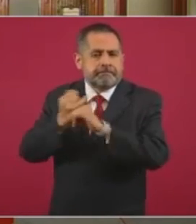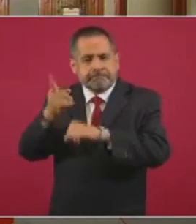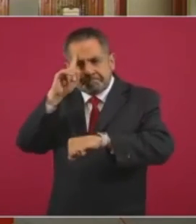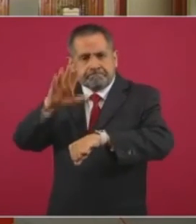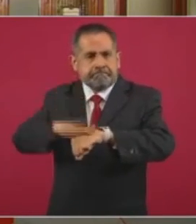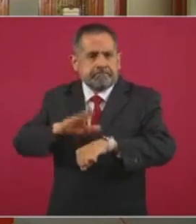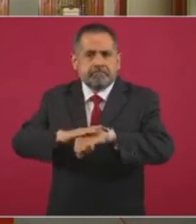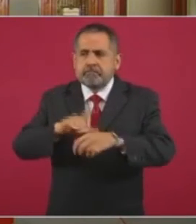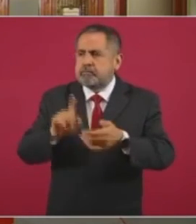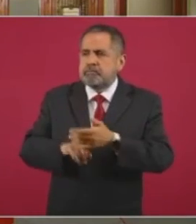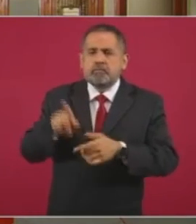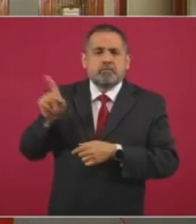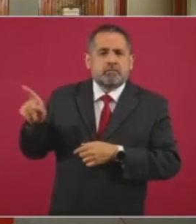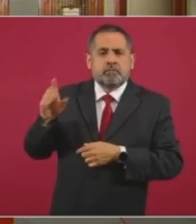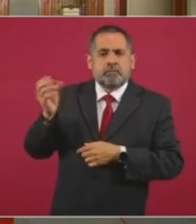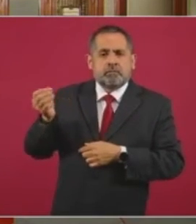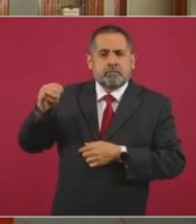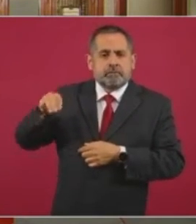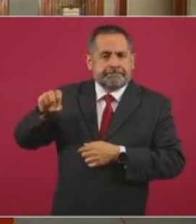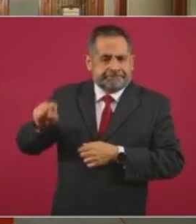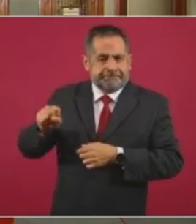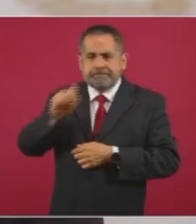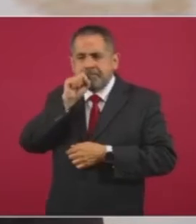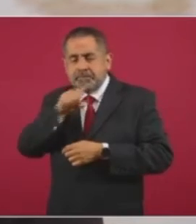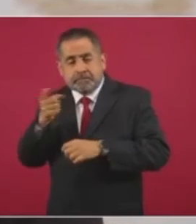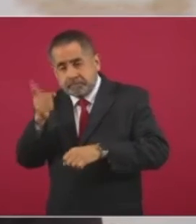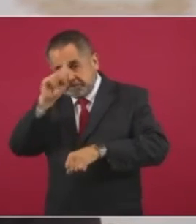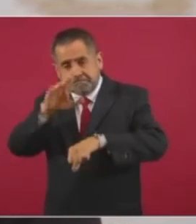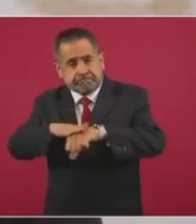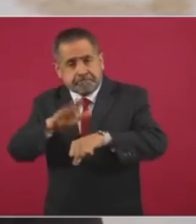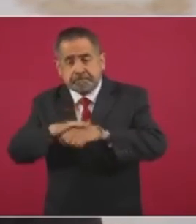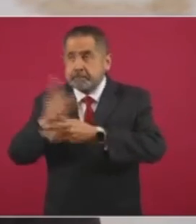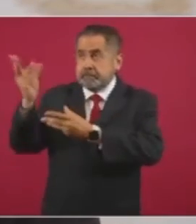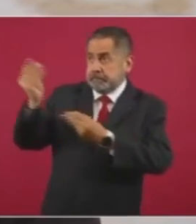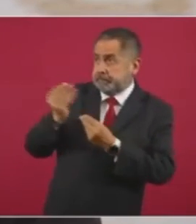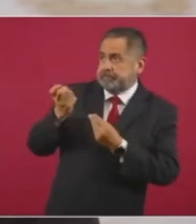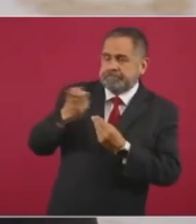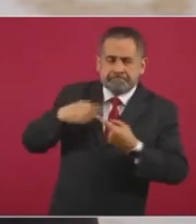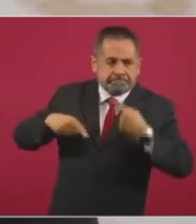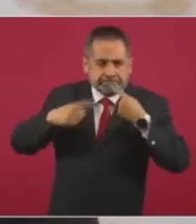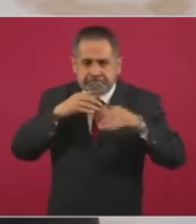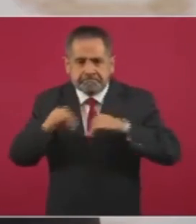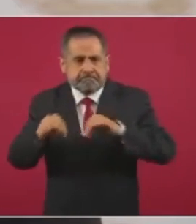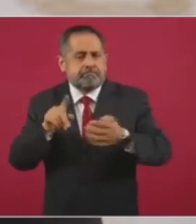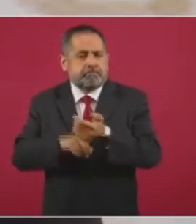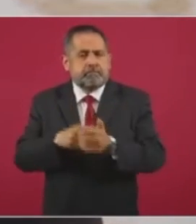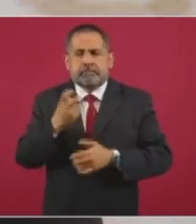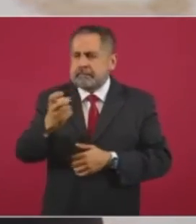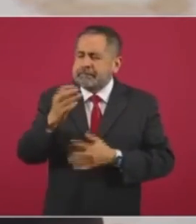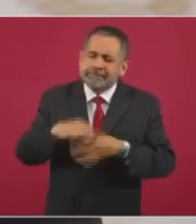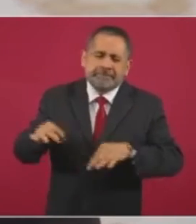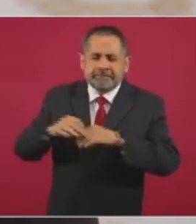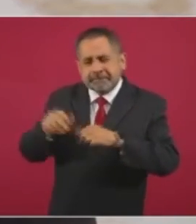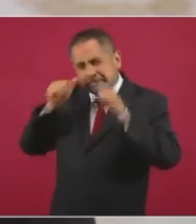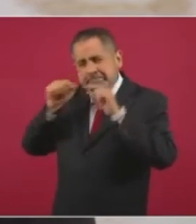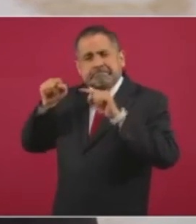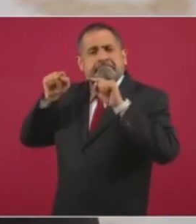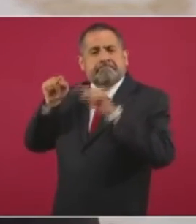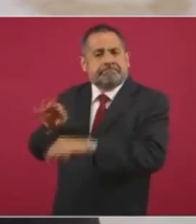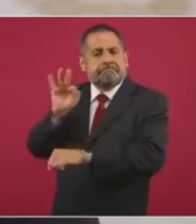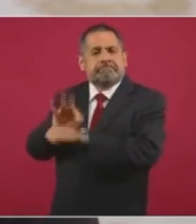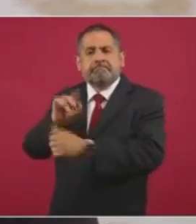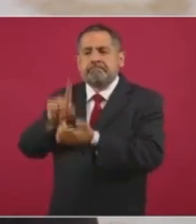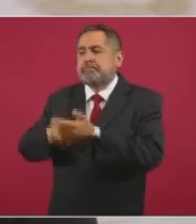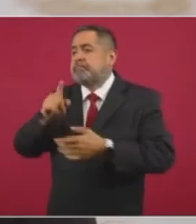de la Organización Mundial de la Salud, y tienen el elemento central de la protección de salud de las personas y de las y